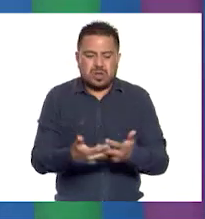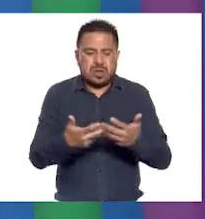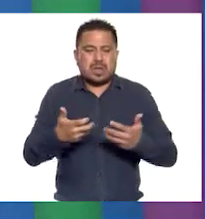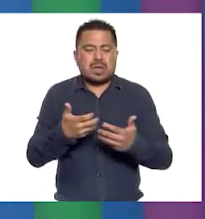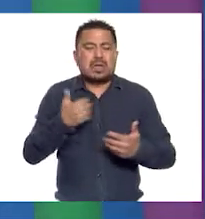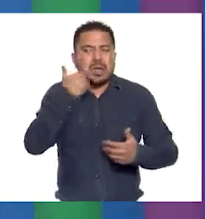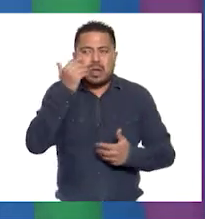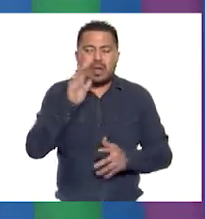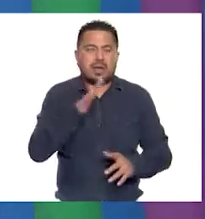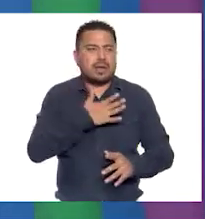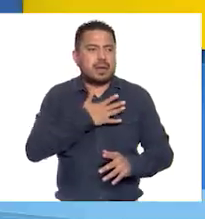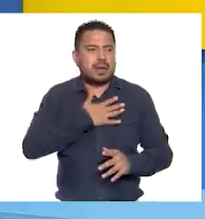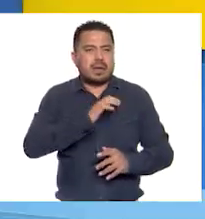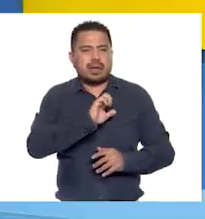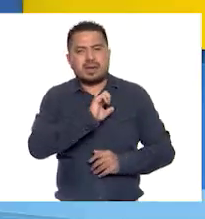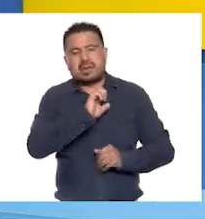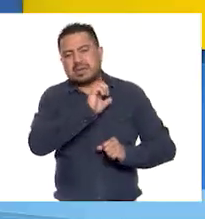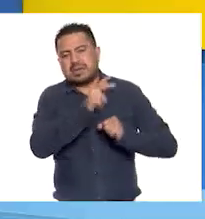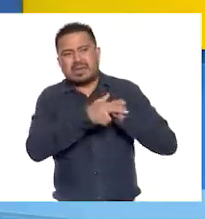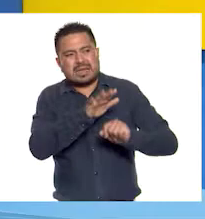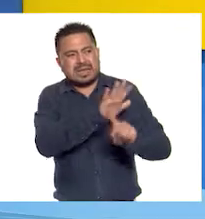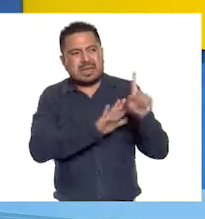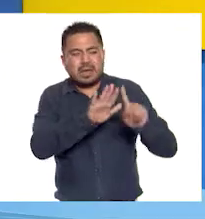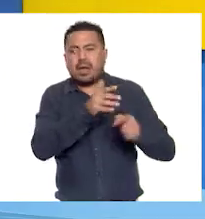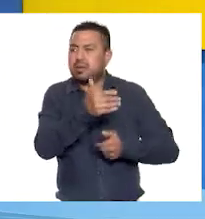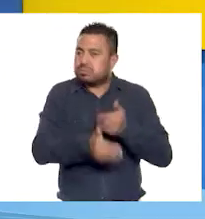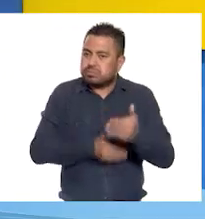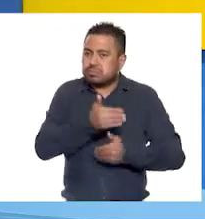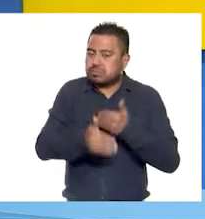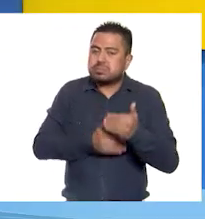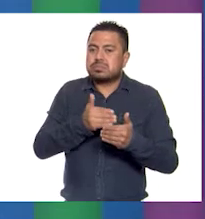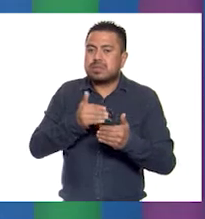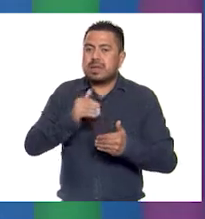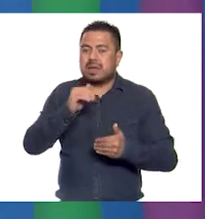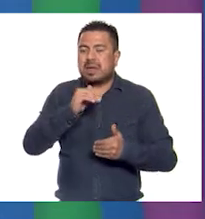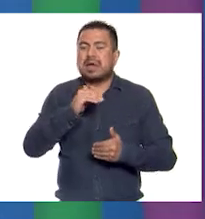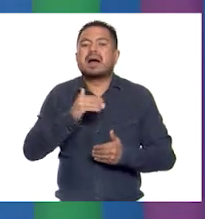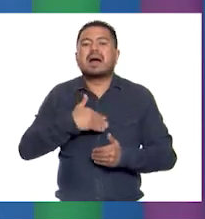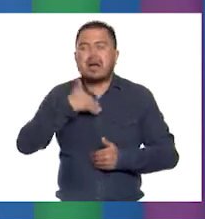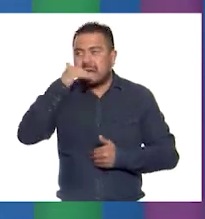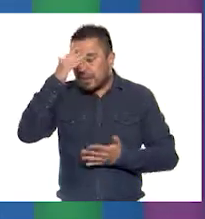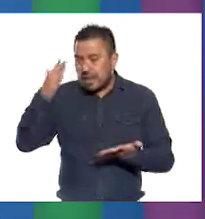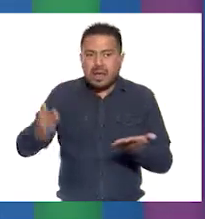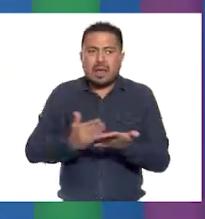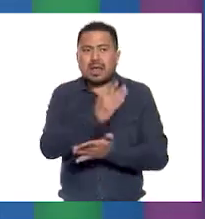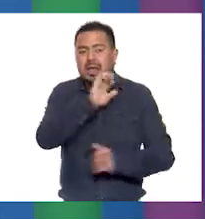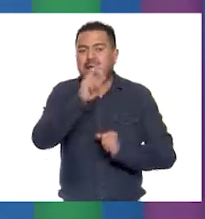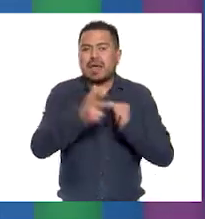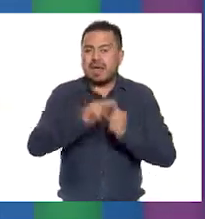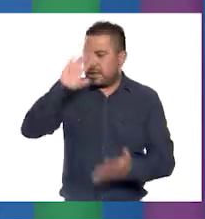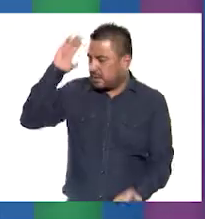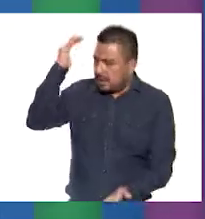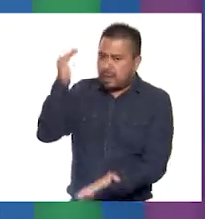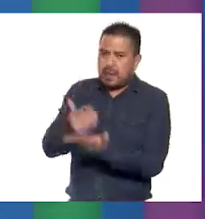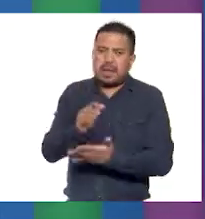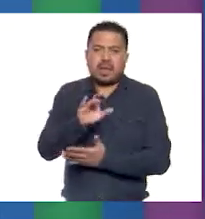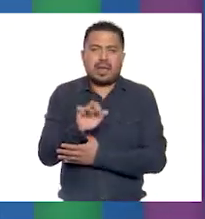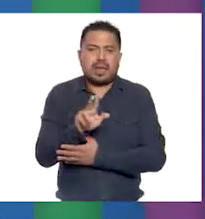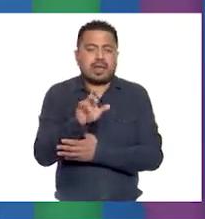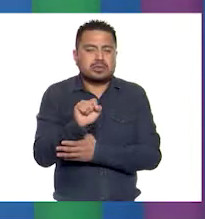la península ibérica. El avance de los árabes en Europa fue detenido por Carlos Martel en